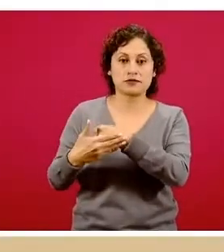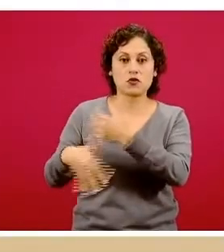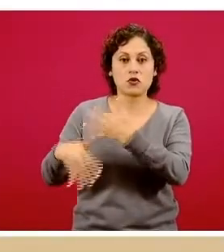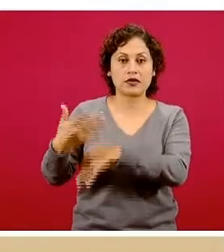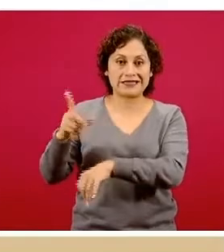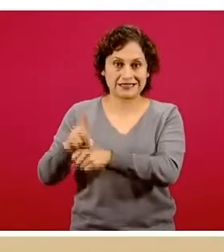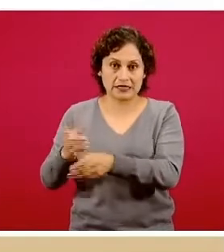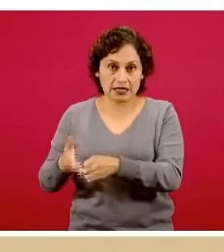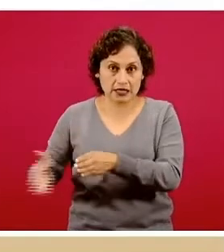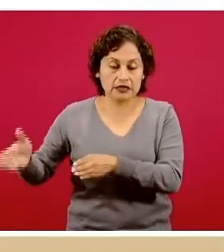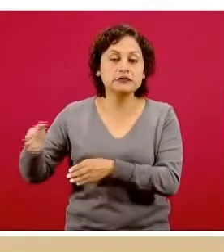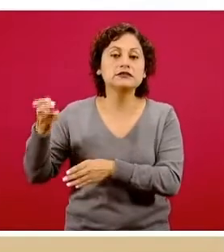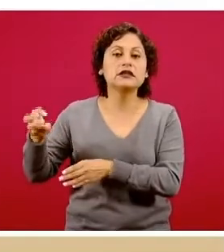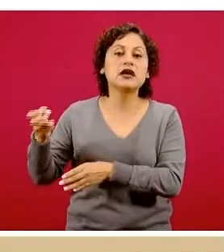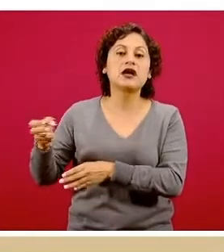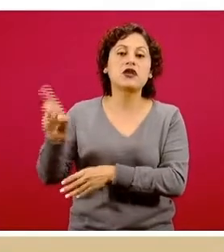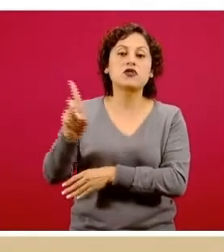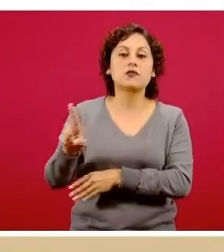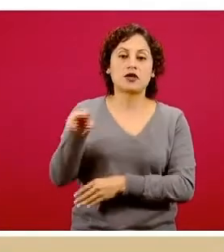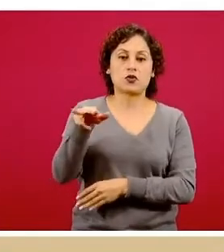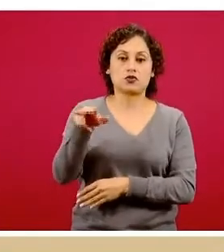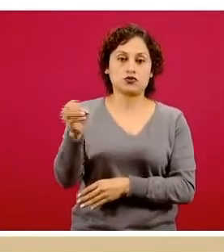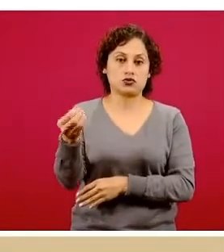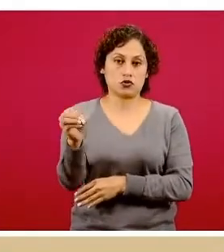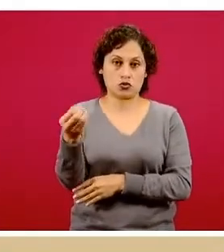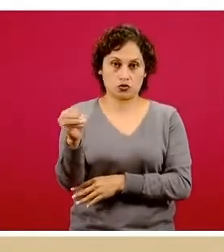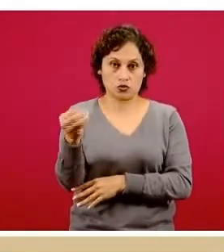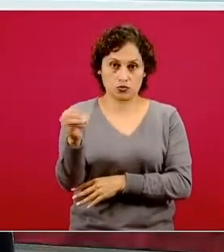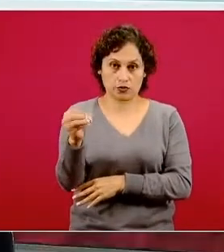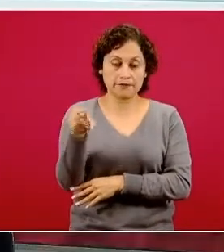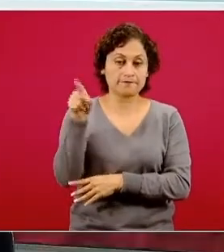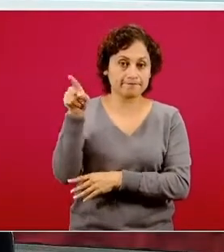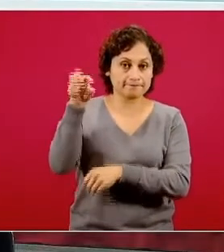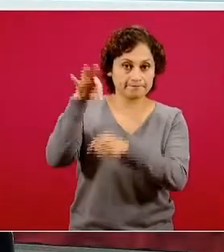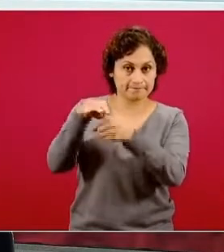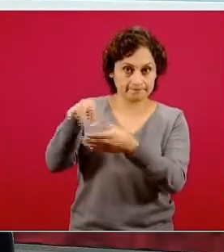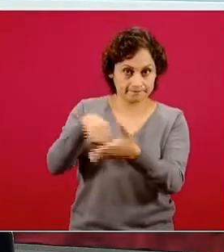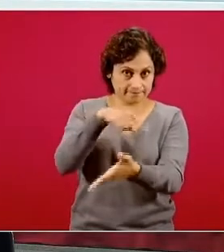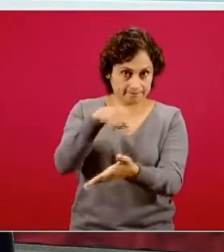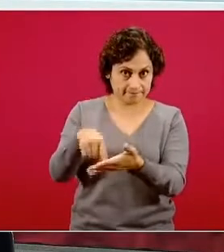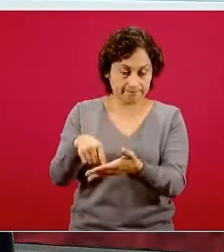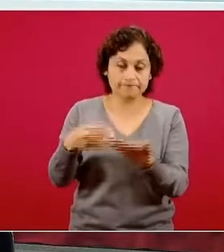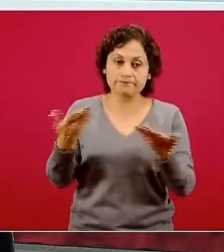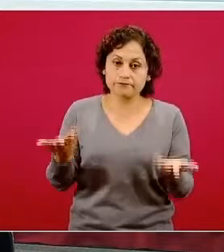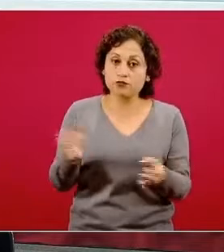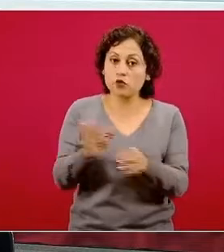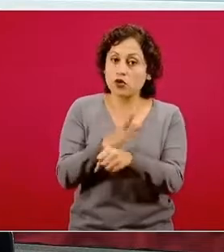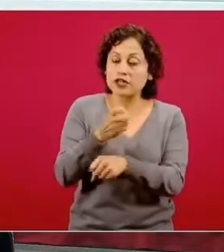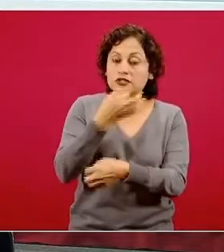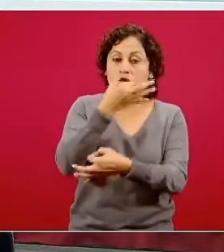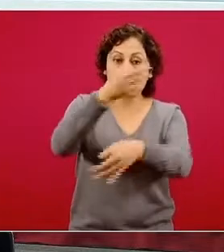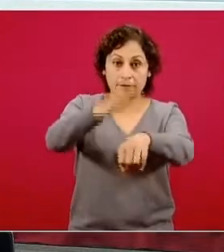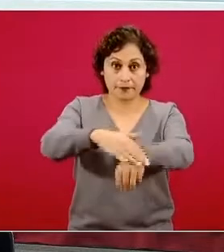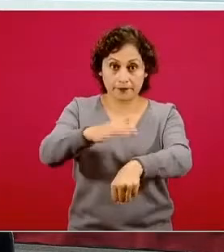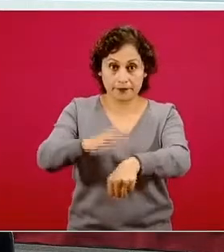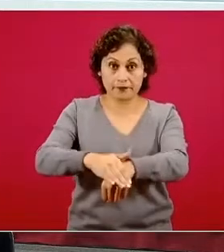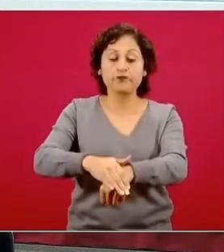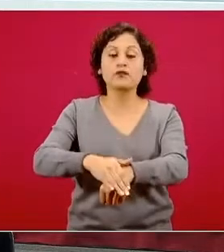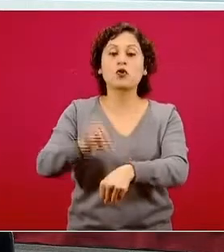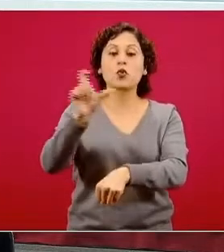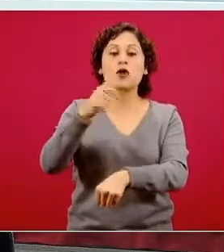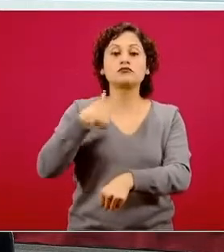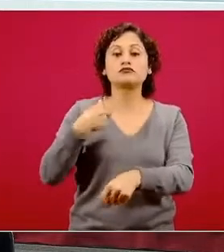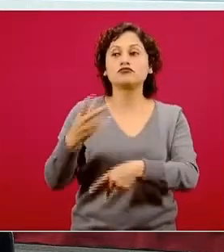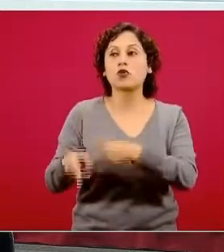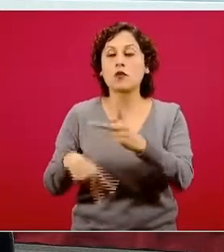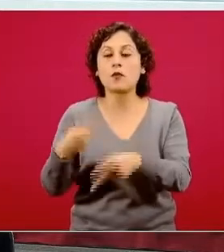el domingo 18 de octubre. Para poder salir a votar tranquilamente, pues